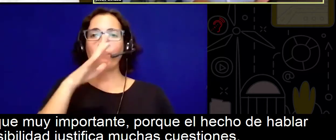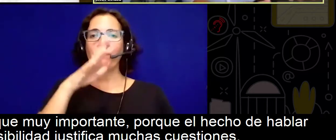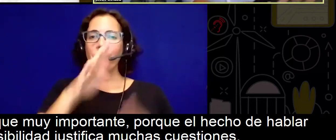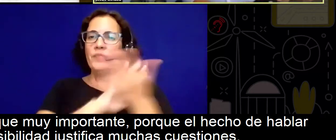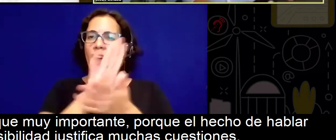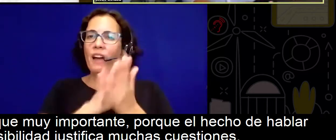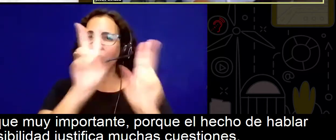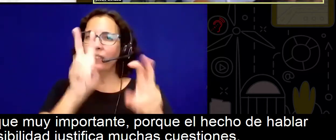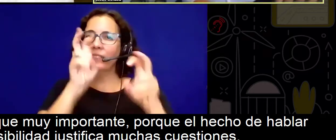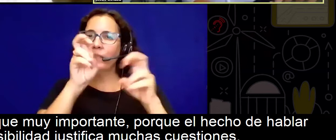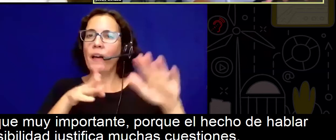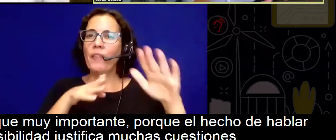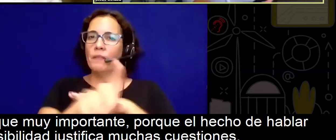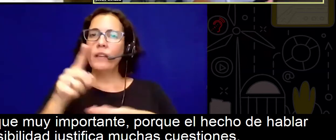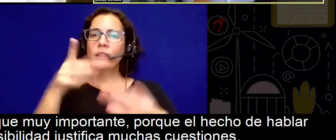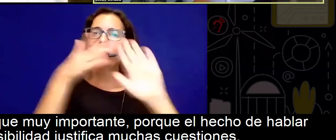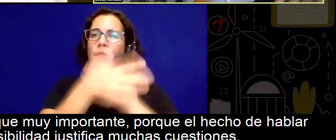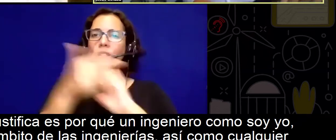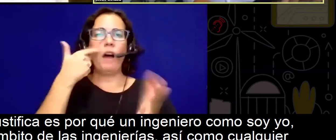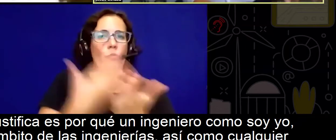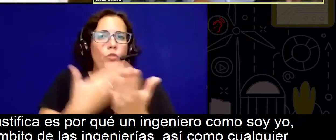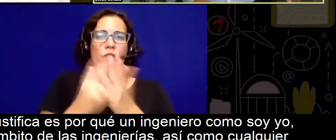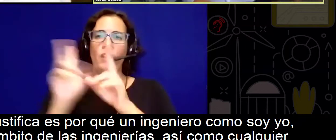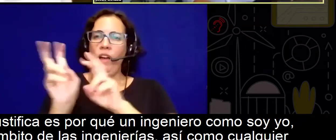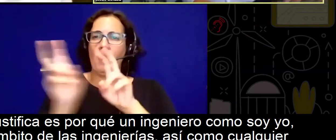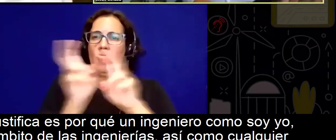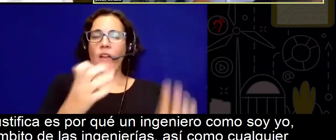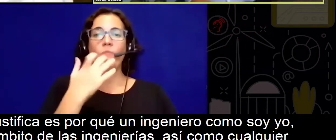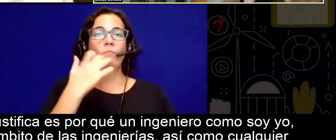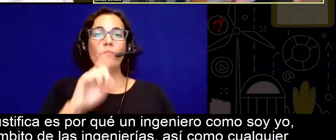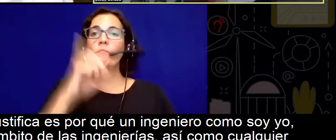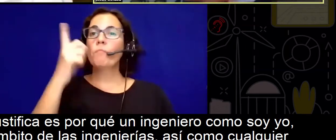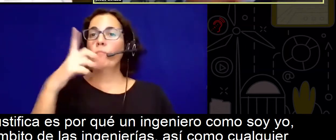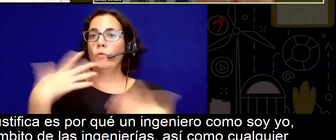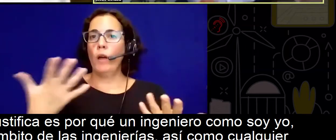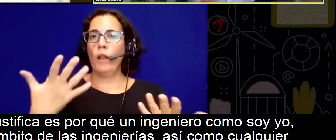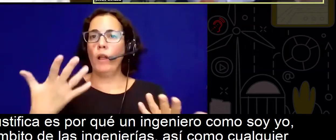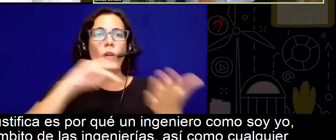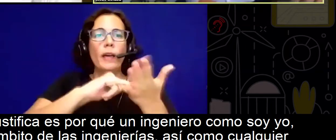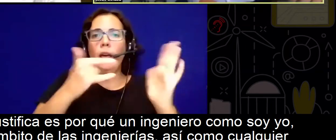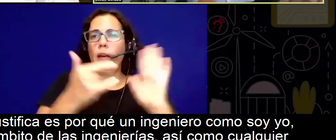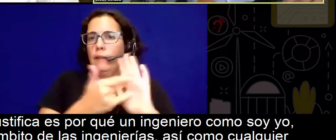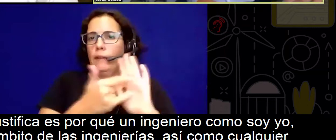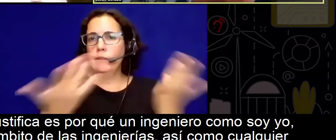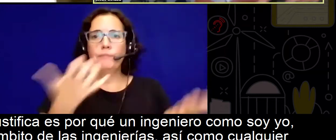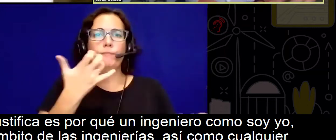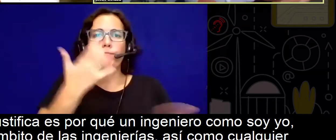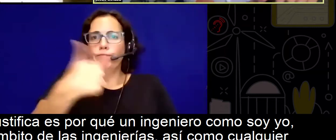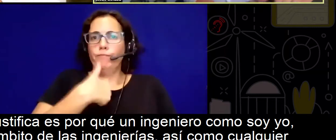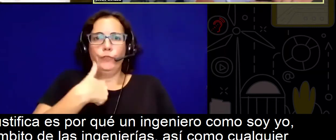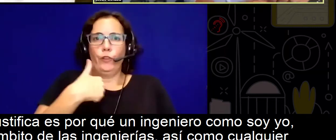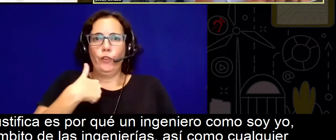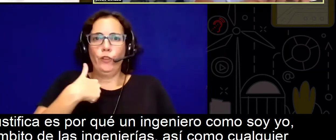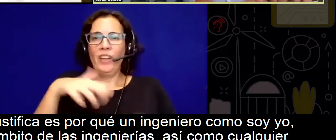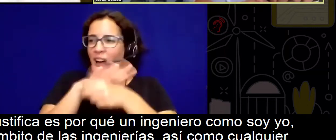pues justifica muchas cuestiones, ¿no? La primera que justifica es la del por qué un ingeniero como soy yo, que vengo del ámbito de